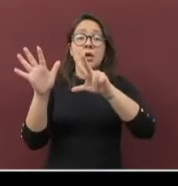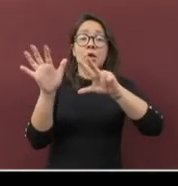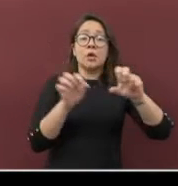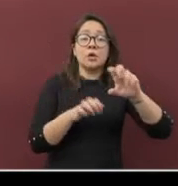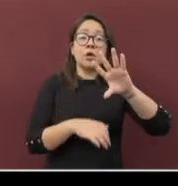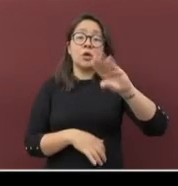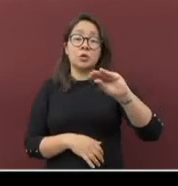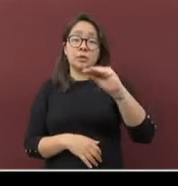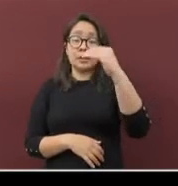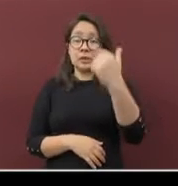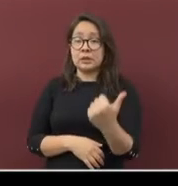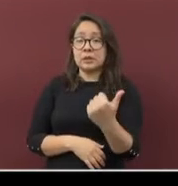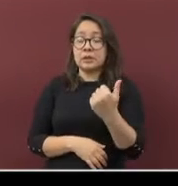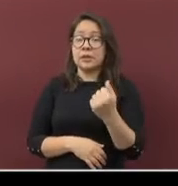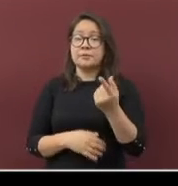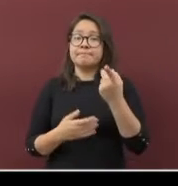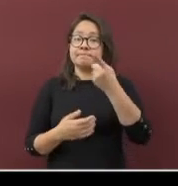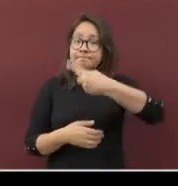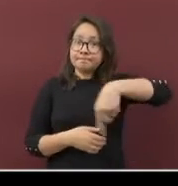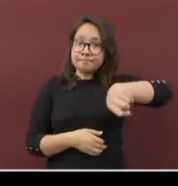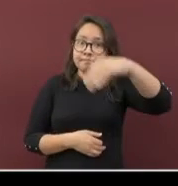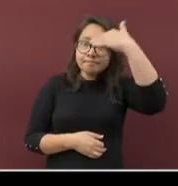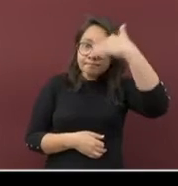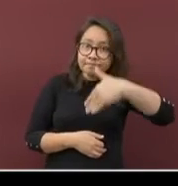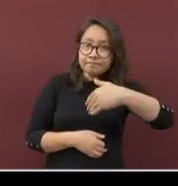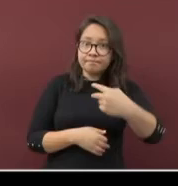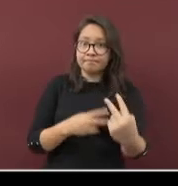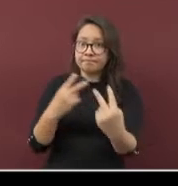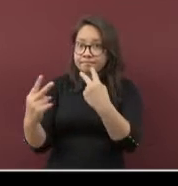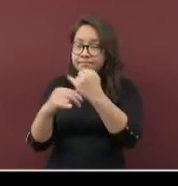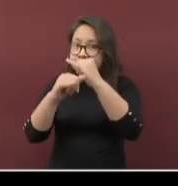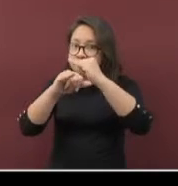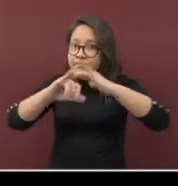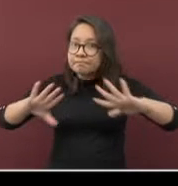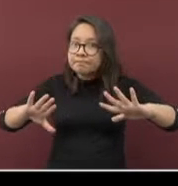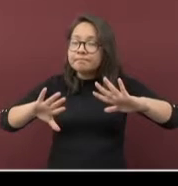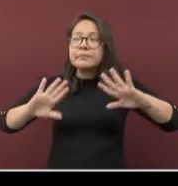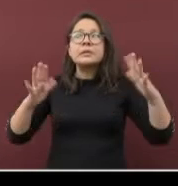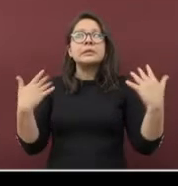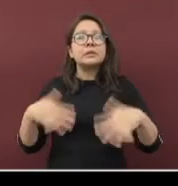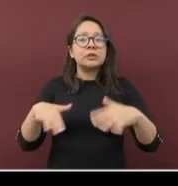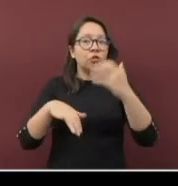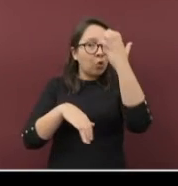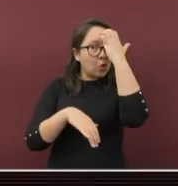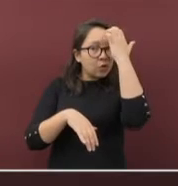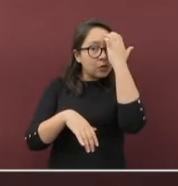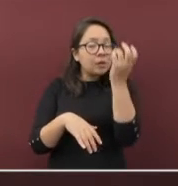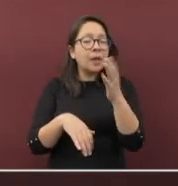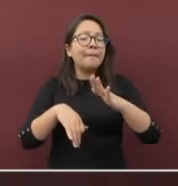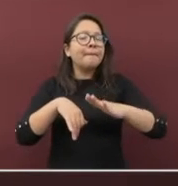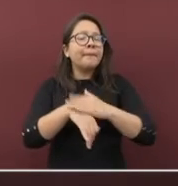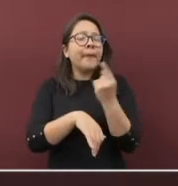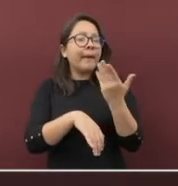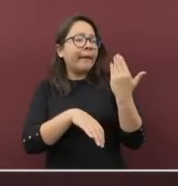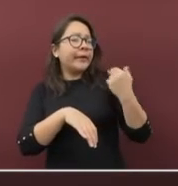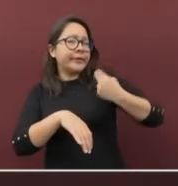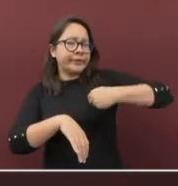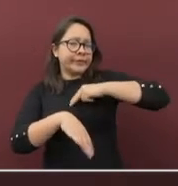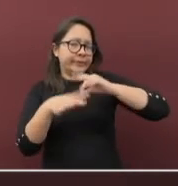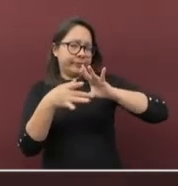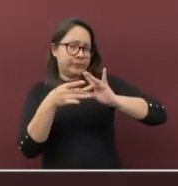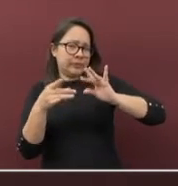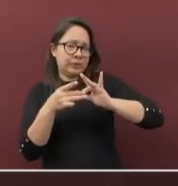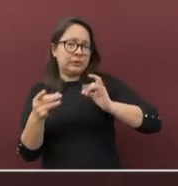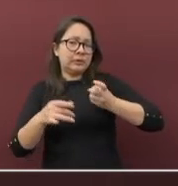896 es importante que lo tengan en cuenta como ya lo hemos mencionado pues este dato puede variar pero